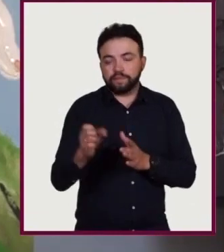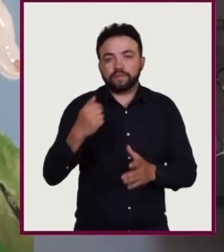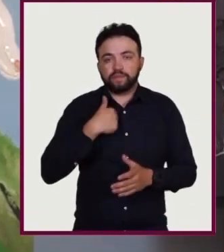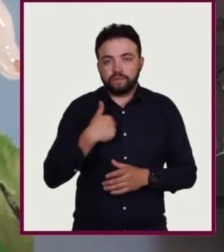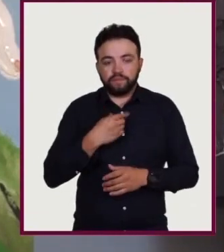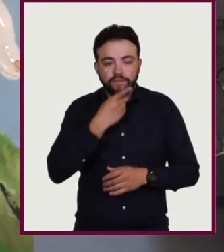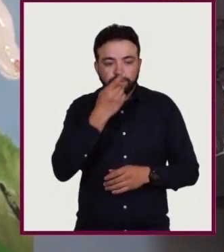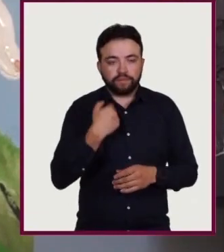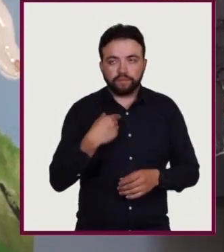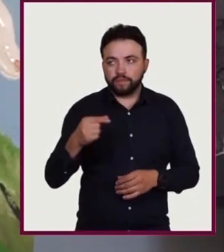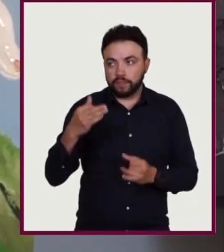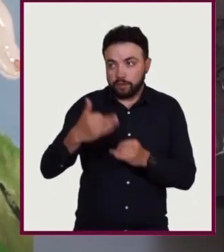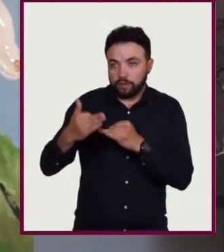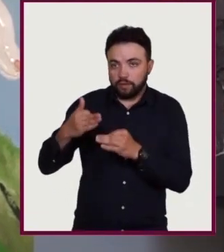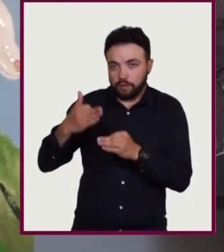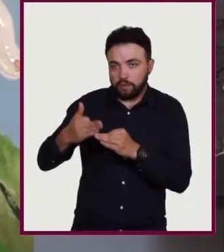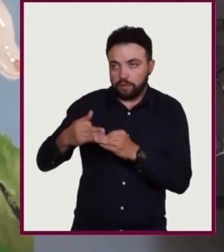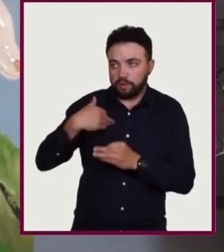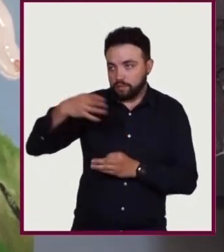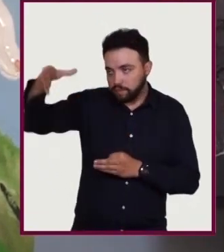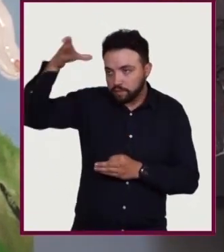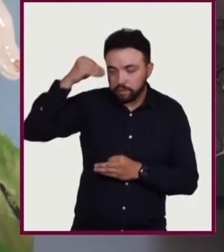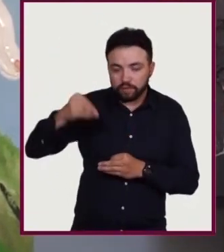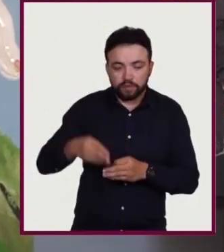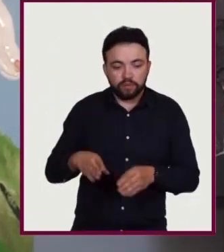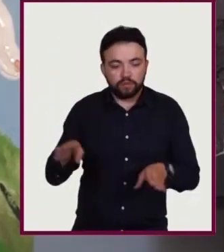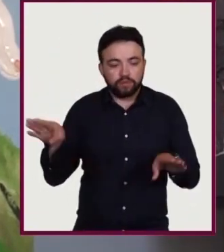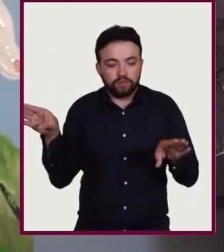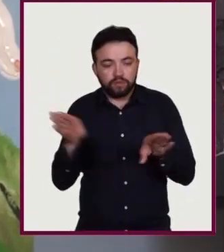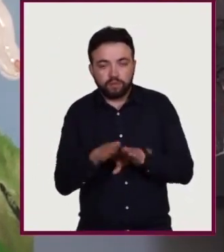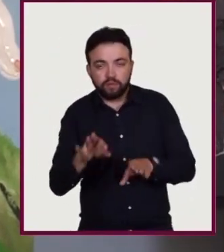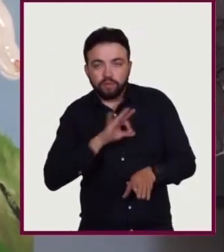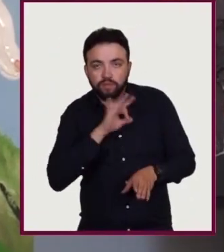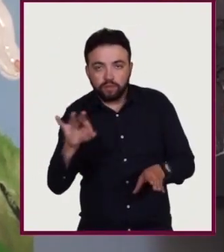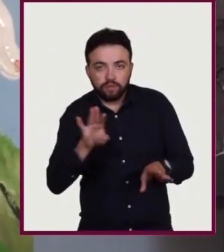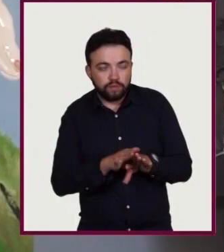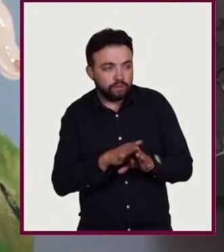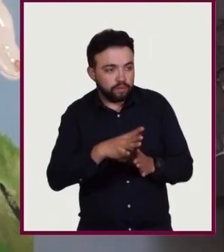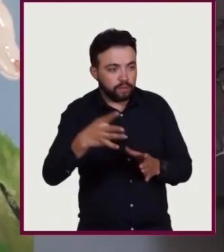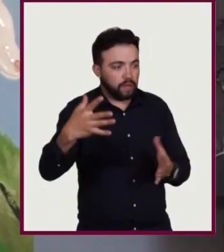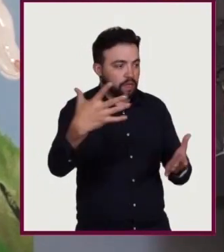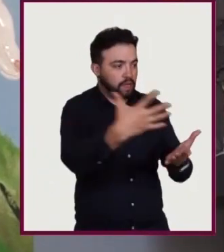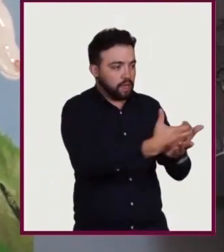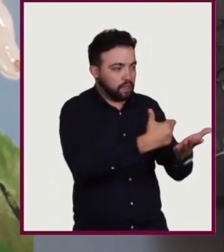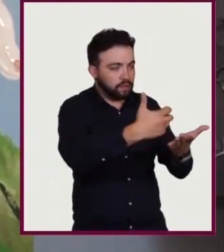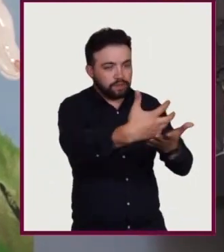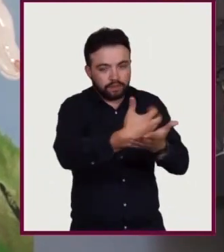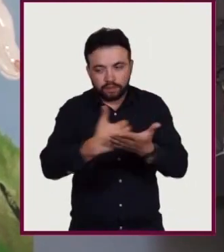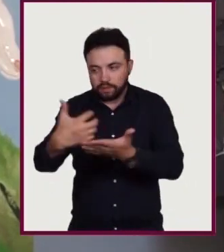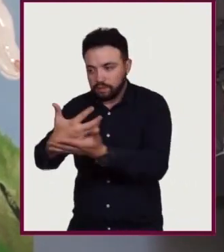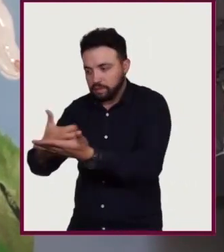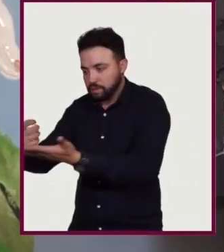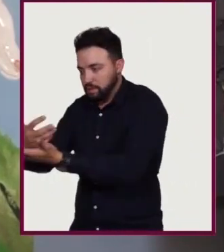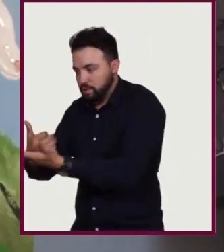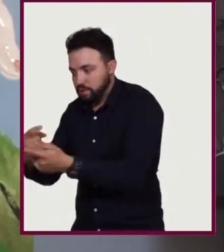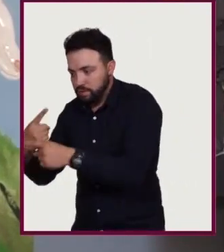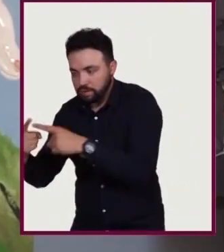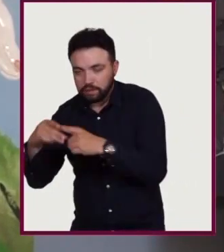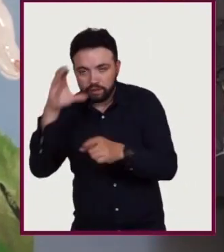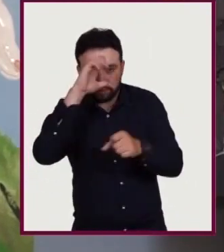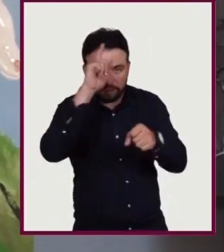que se me viene a la mente, es como tomar varios elementos justo de sucesos de la cultura popular, ya